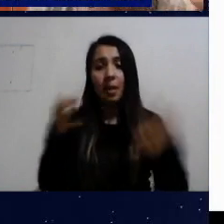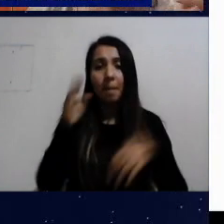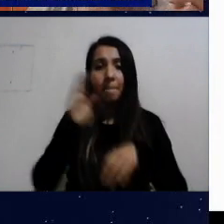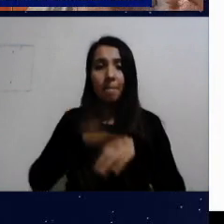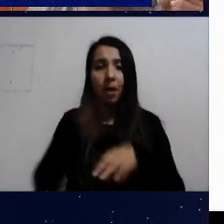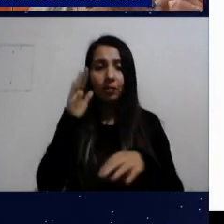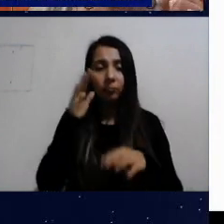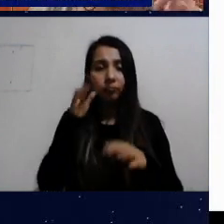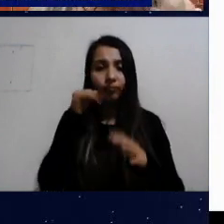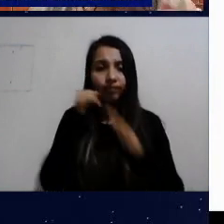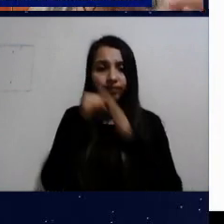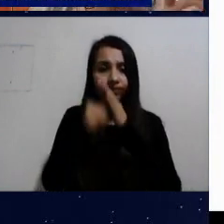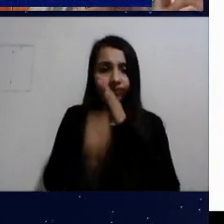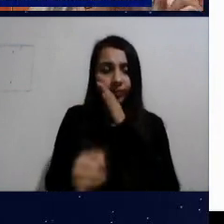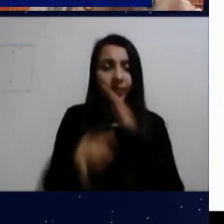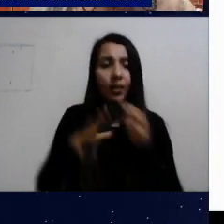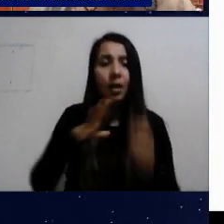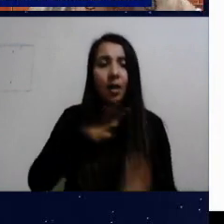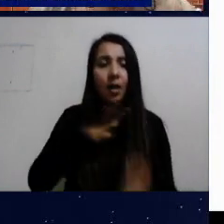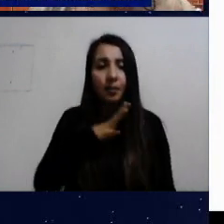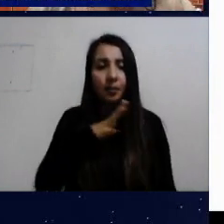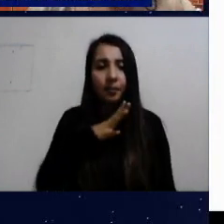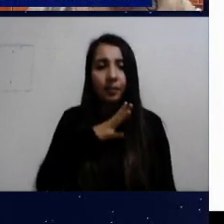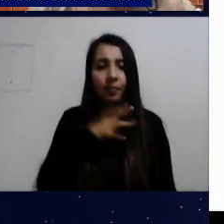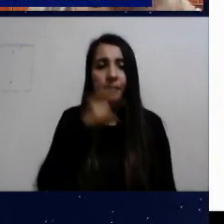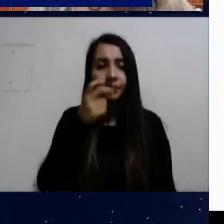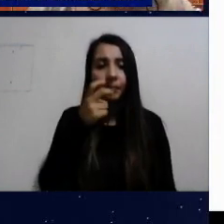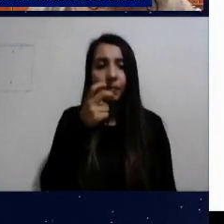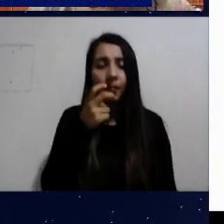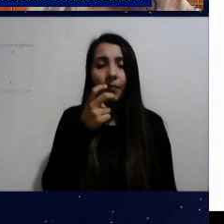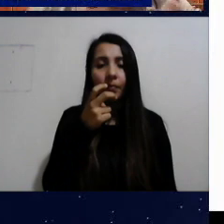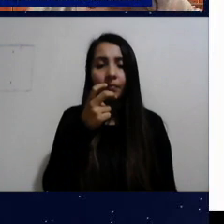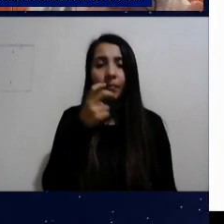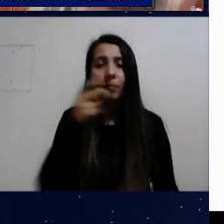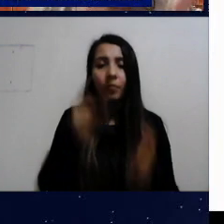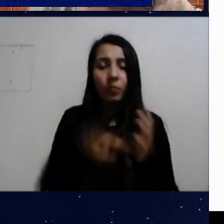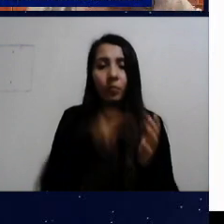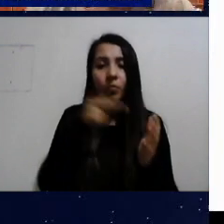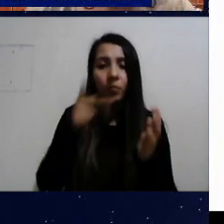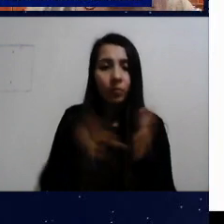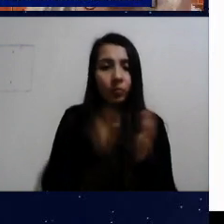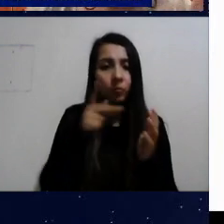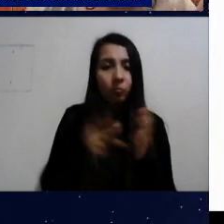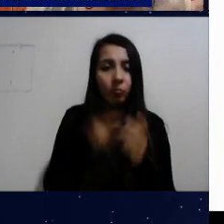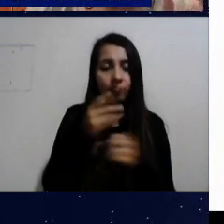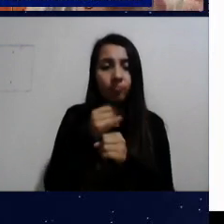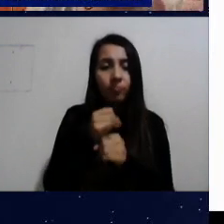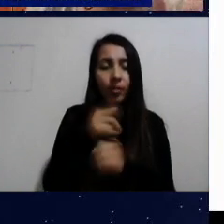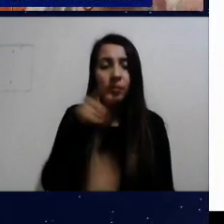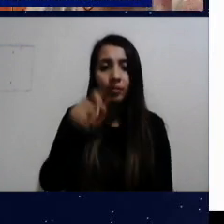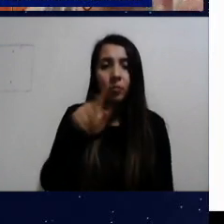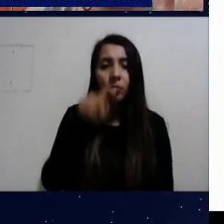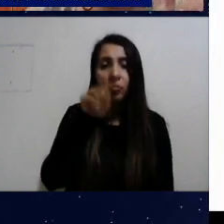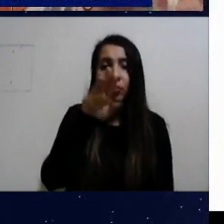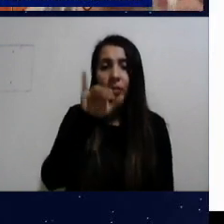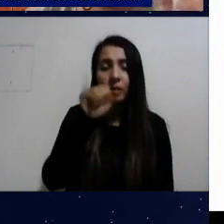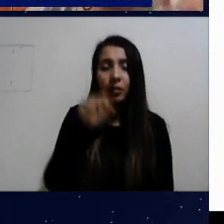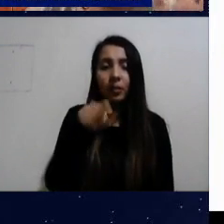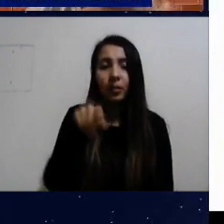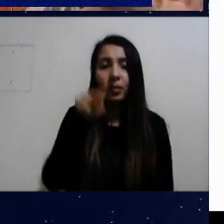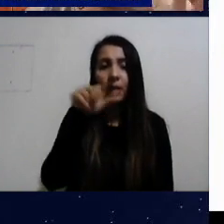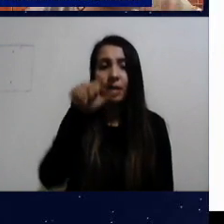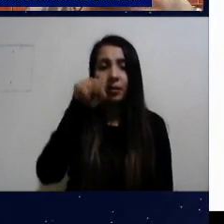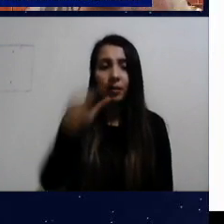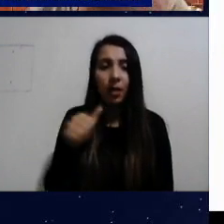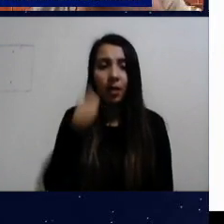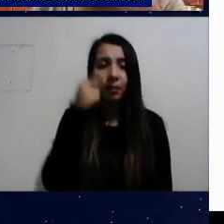Medición que fue repetida y confirmada por la misión TWINS de NASA y la imagen, el premio de la imagen